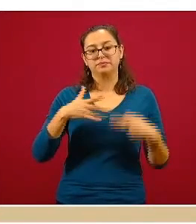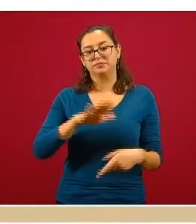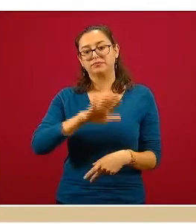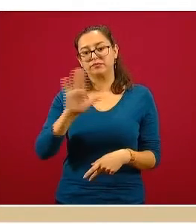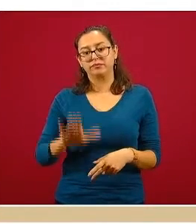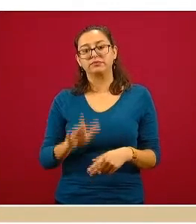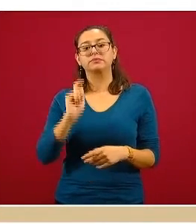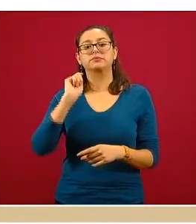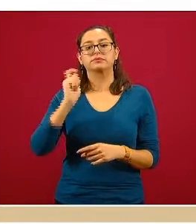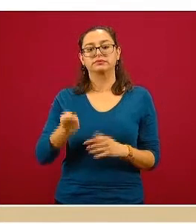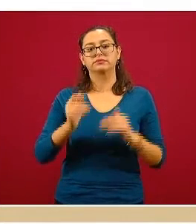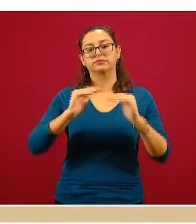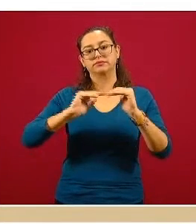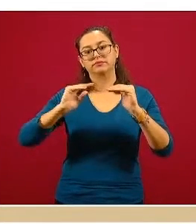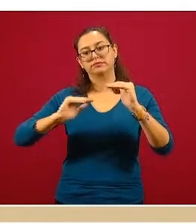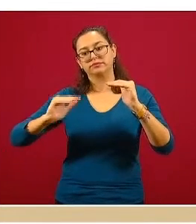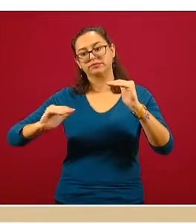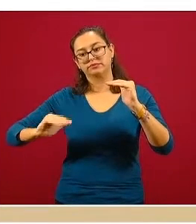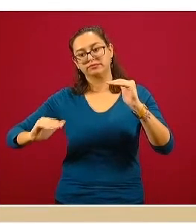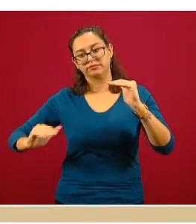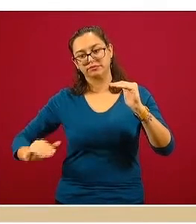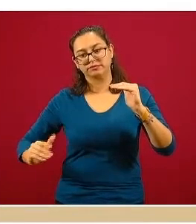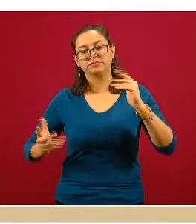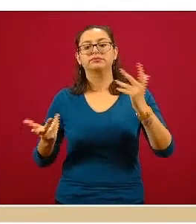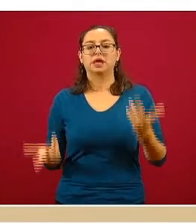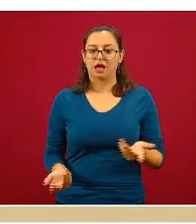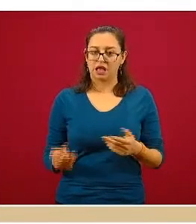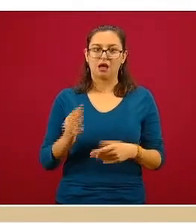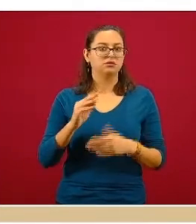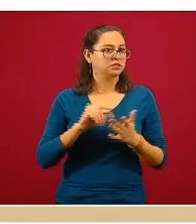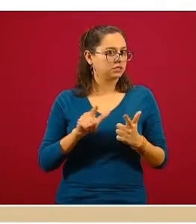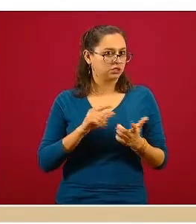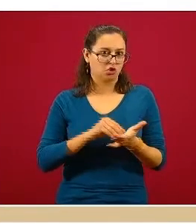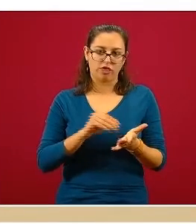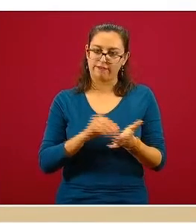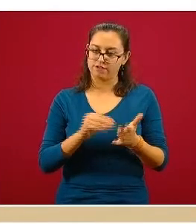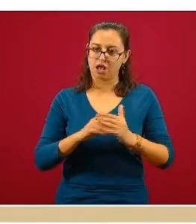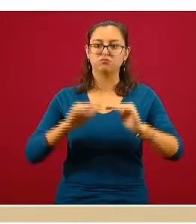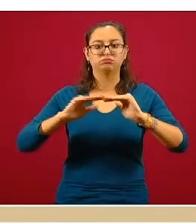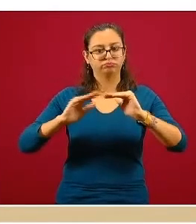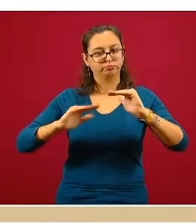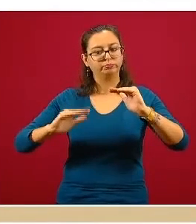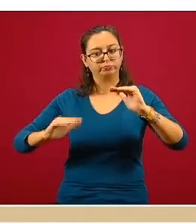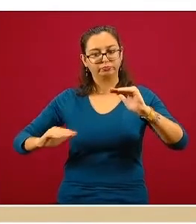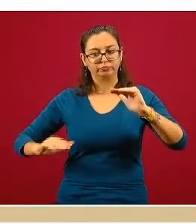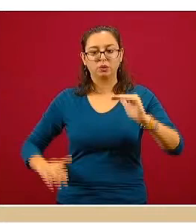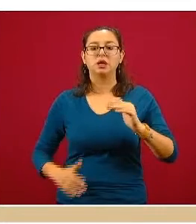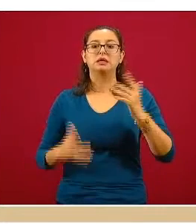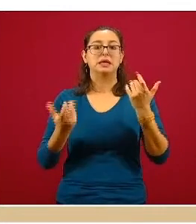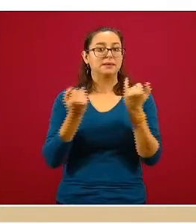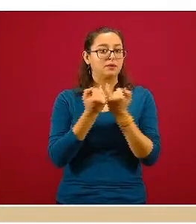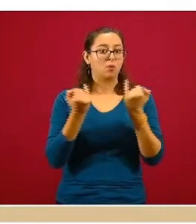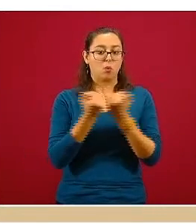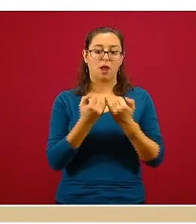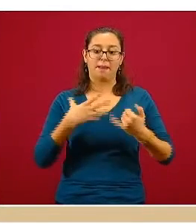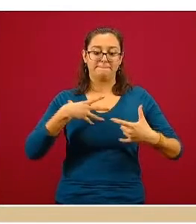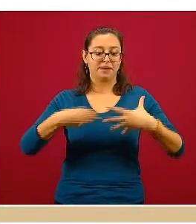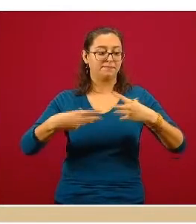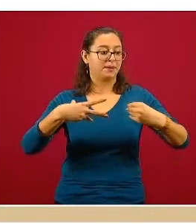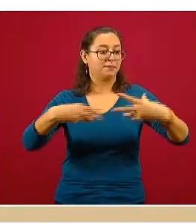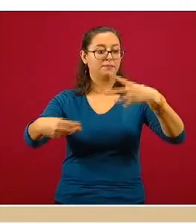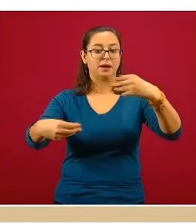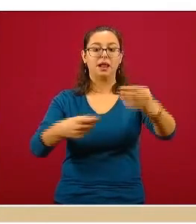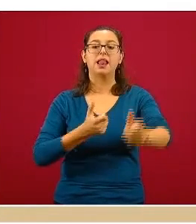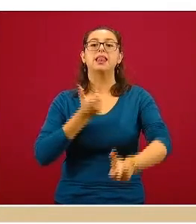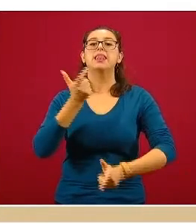la tendencia como tal continúa siendo descendente y nos habla sobre esta desaceleración que es